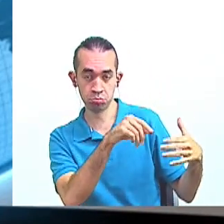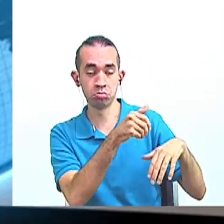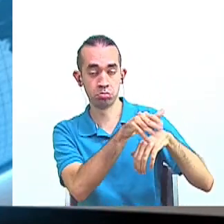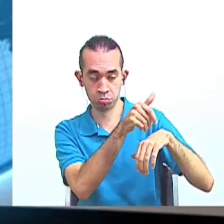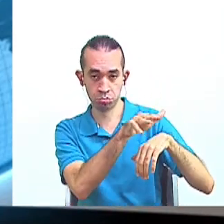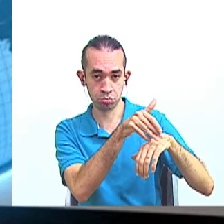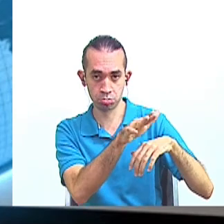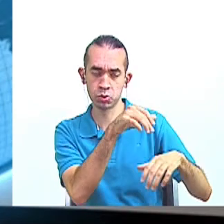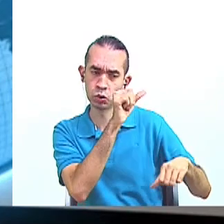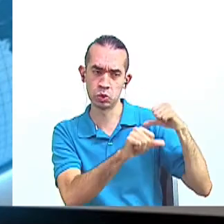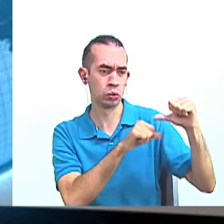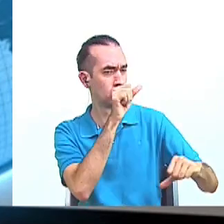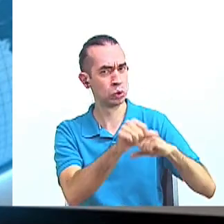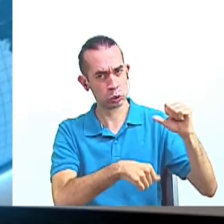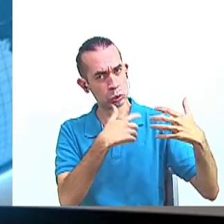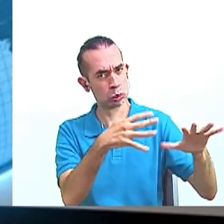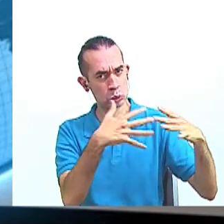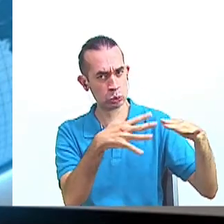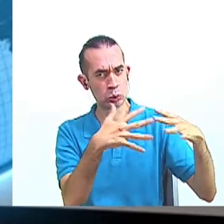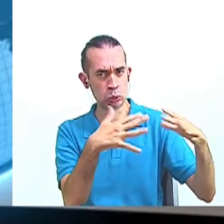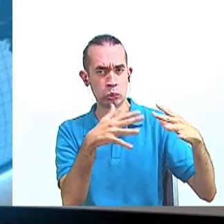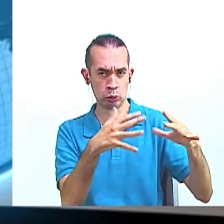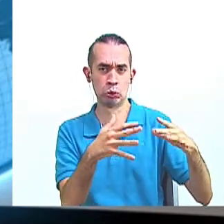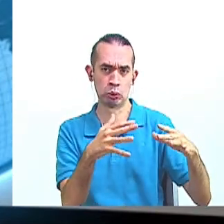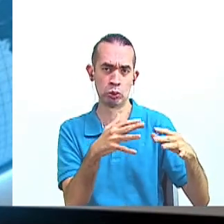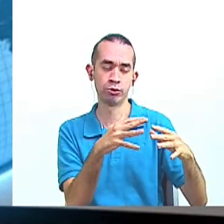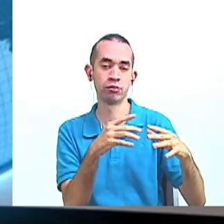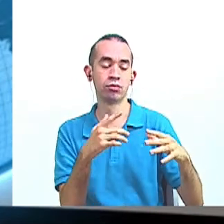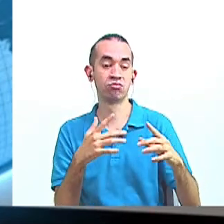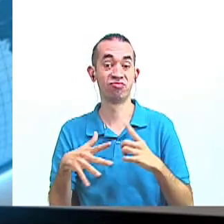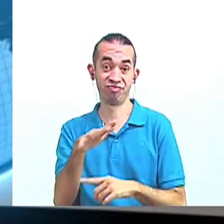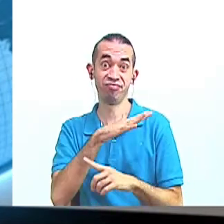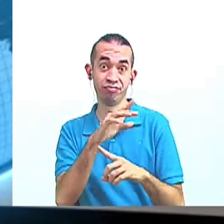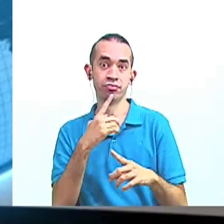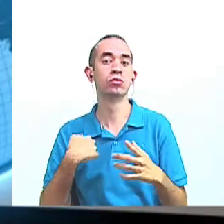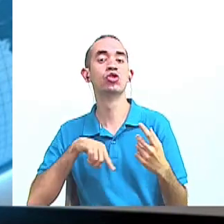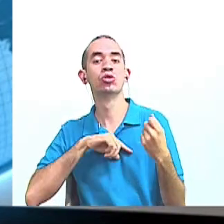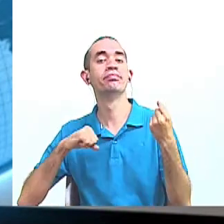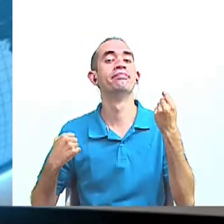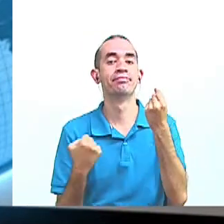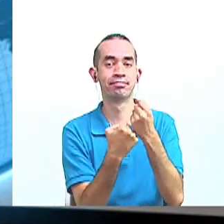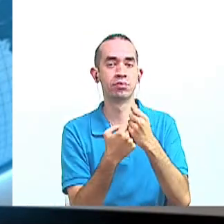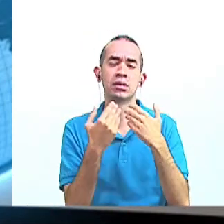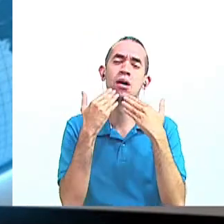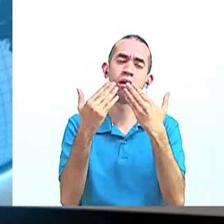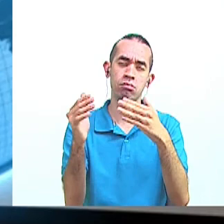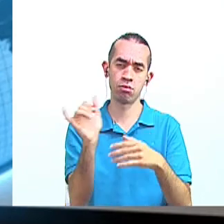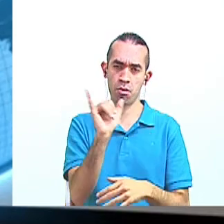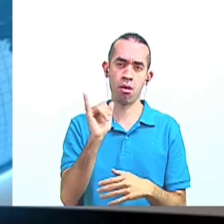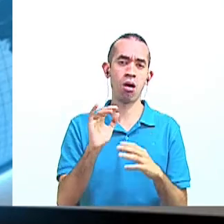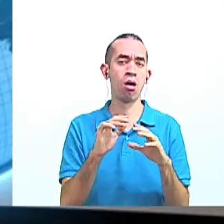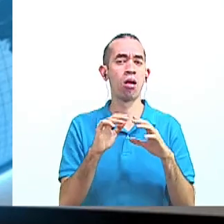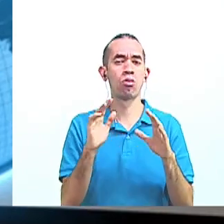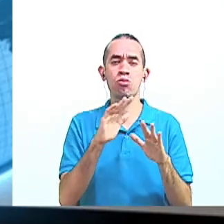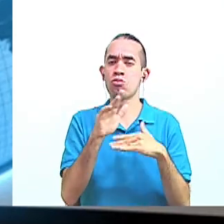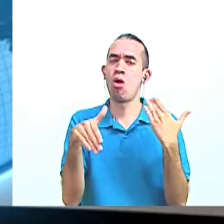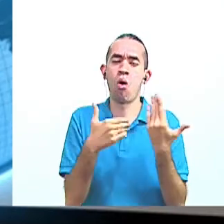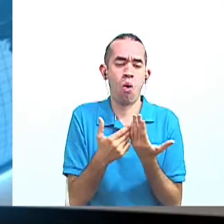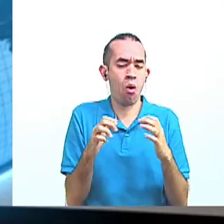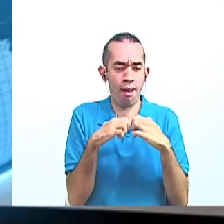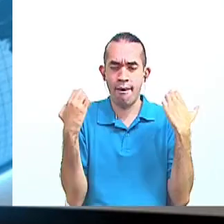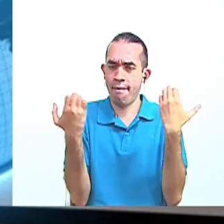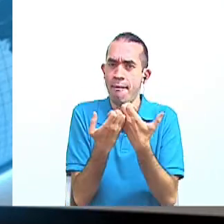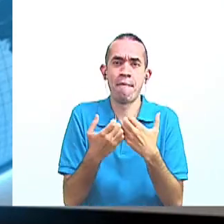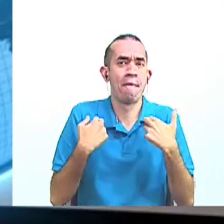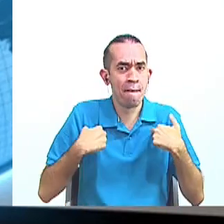una ardua labor en este contexto. Quiero también agradecer, por supuesto, a todo el equipo humano y técnico,